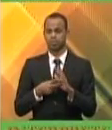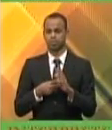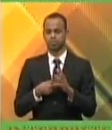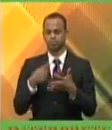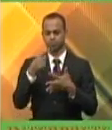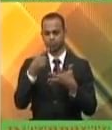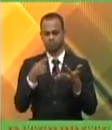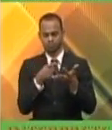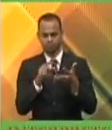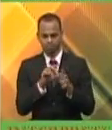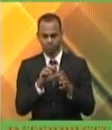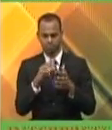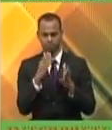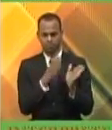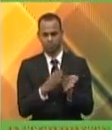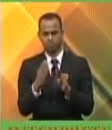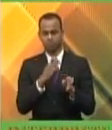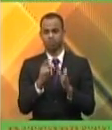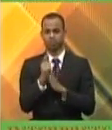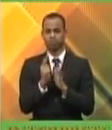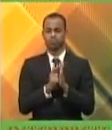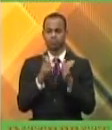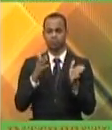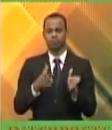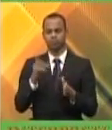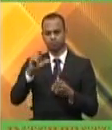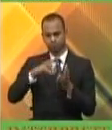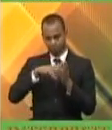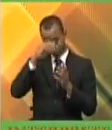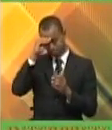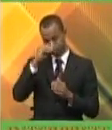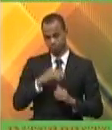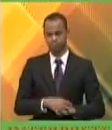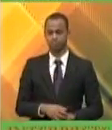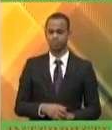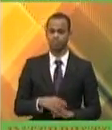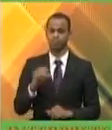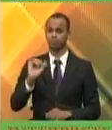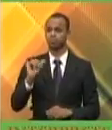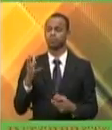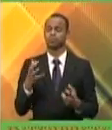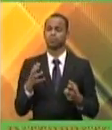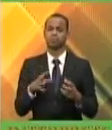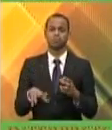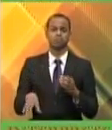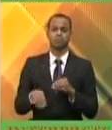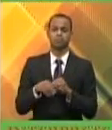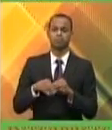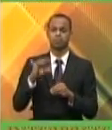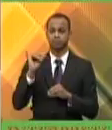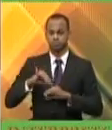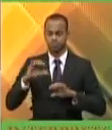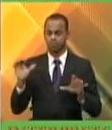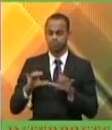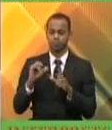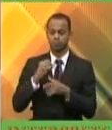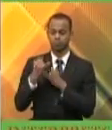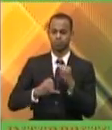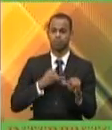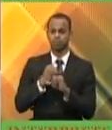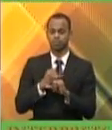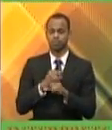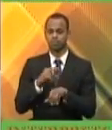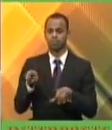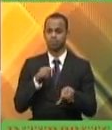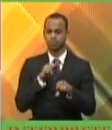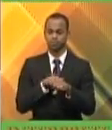legislativa que los abogados debemos de aprender yo quería agregar que además de ese marco internacional